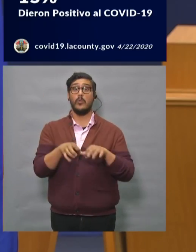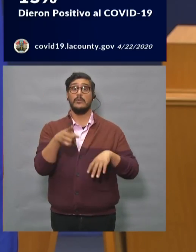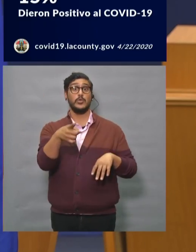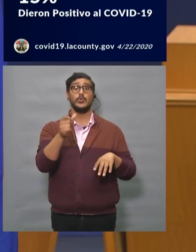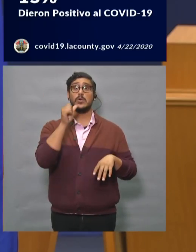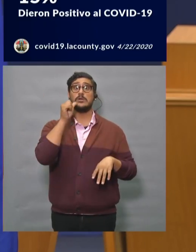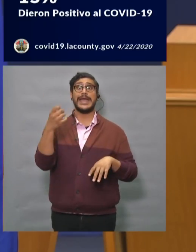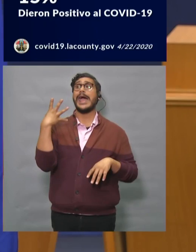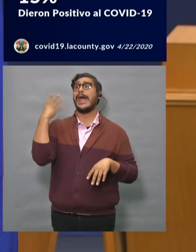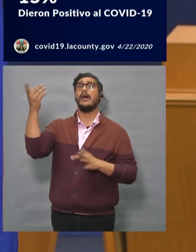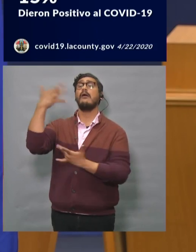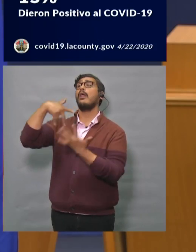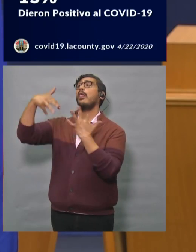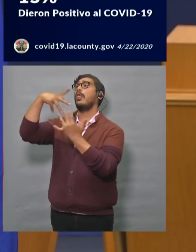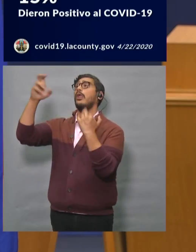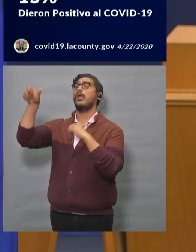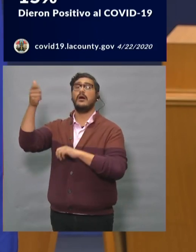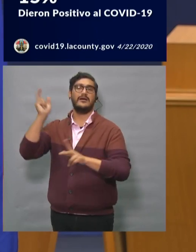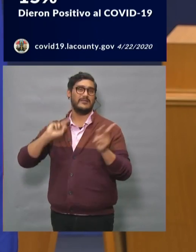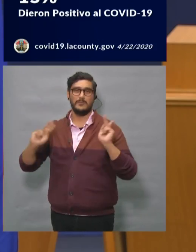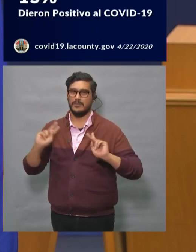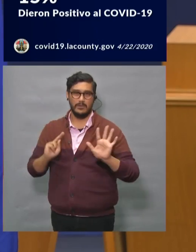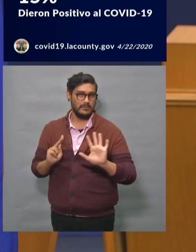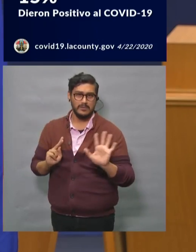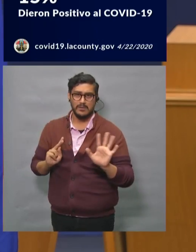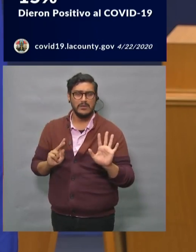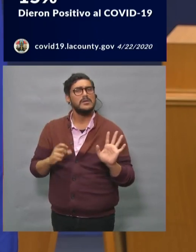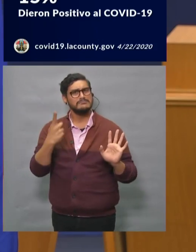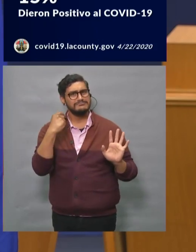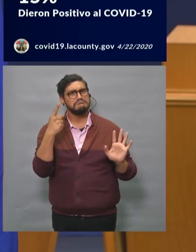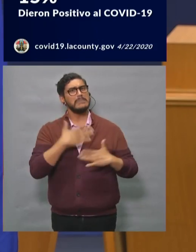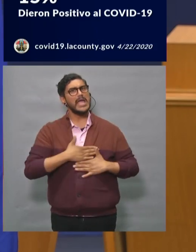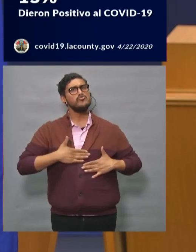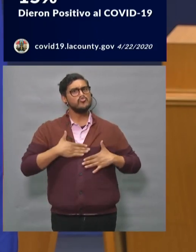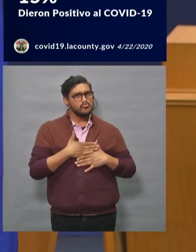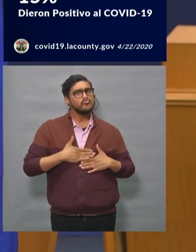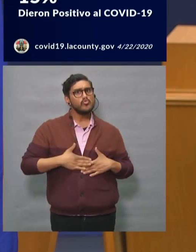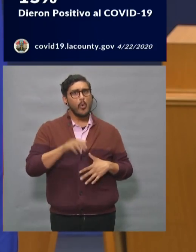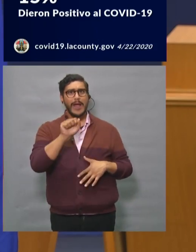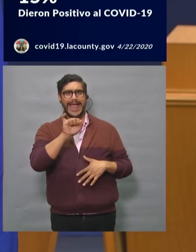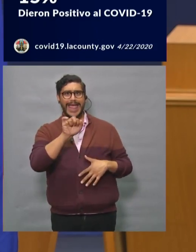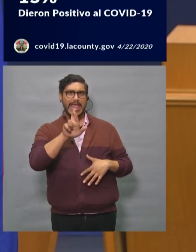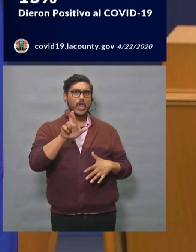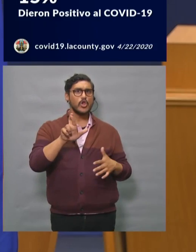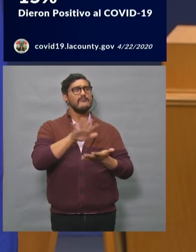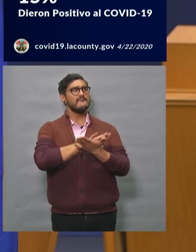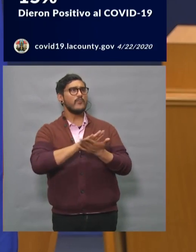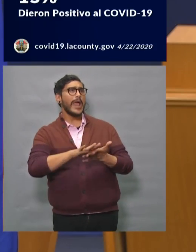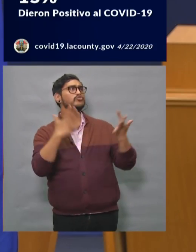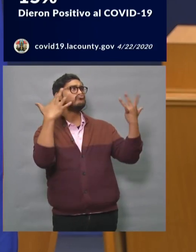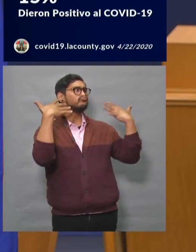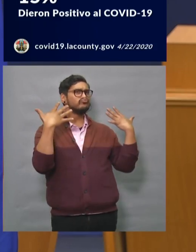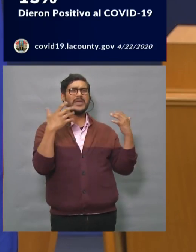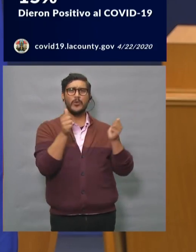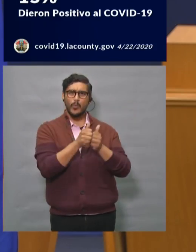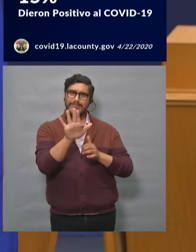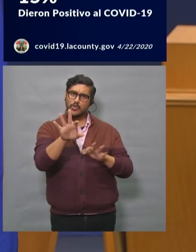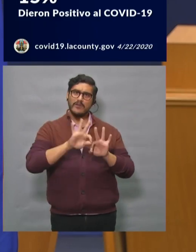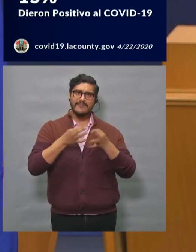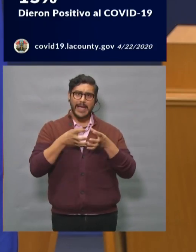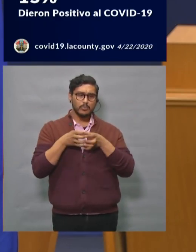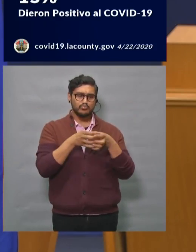con otras personas. Disfrute del aire libre con miembros de su hogar o solo. Salga a caminar o